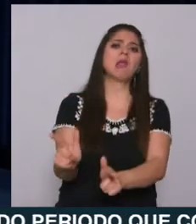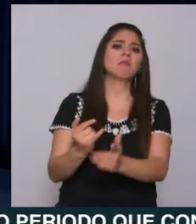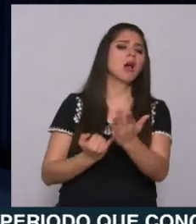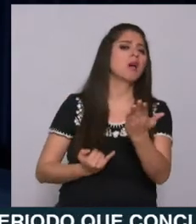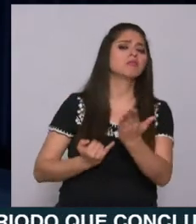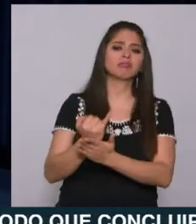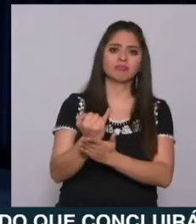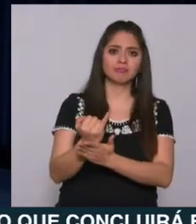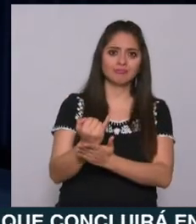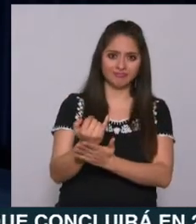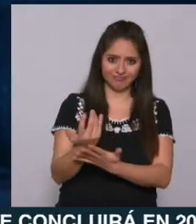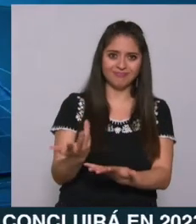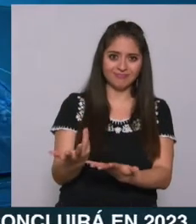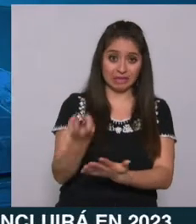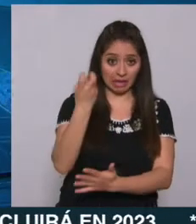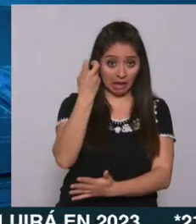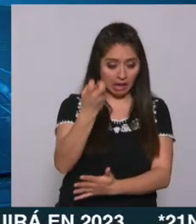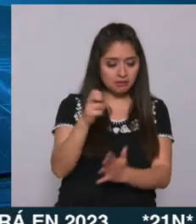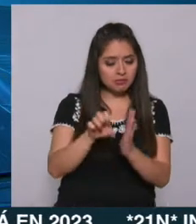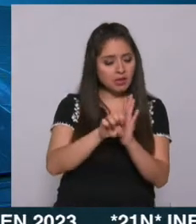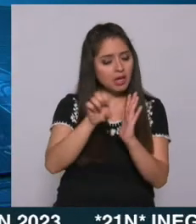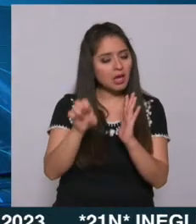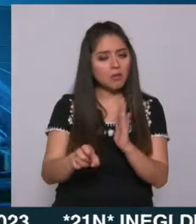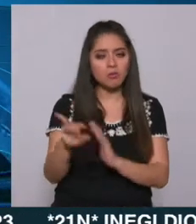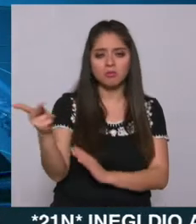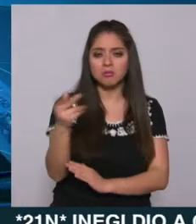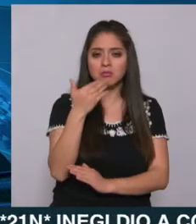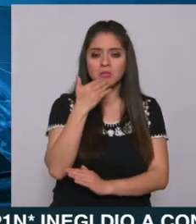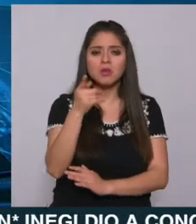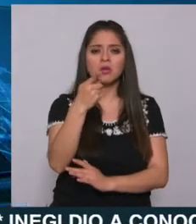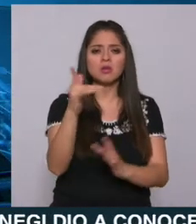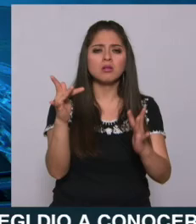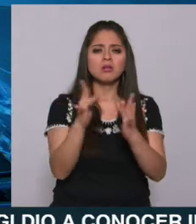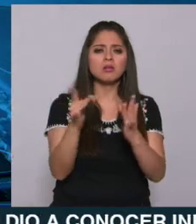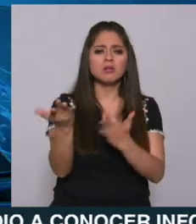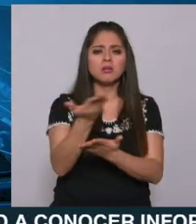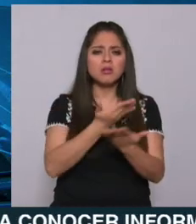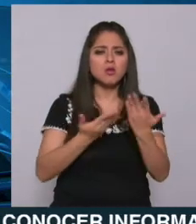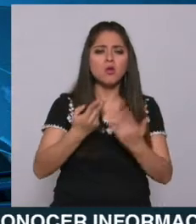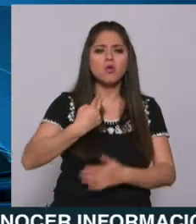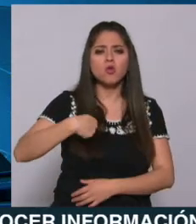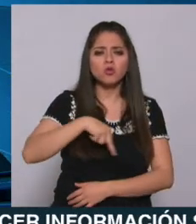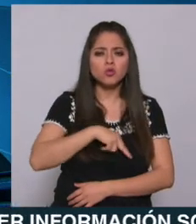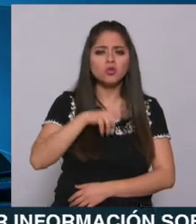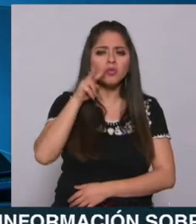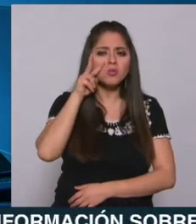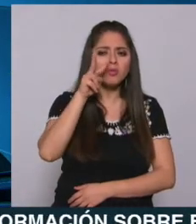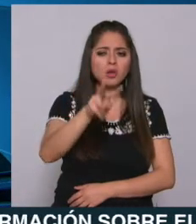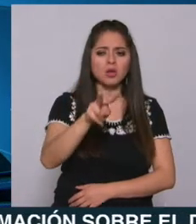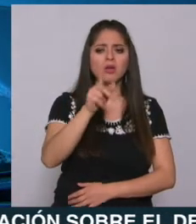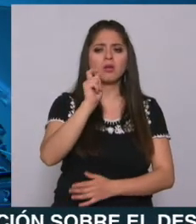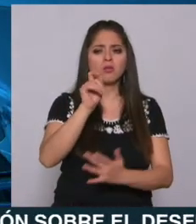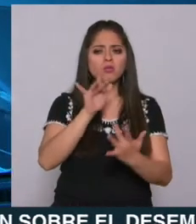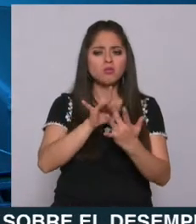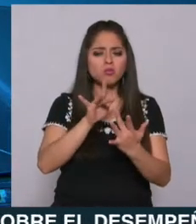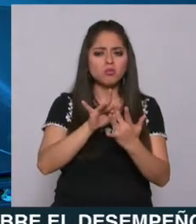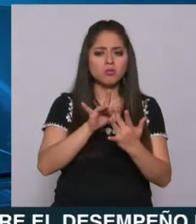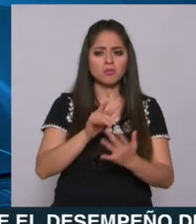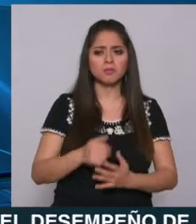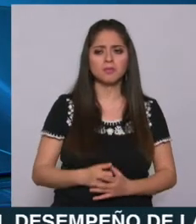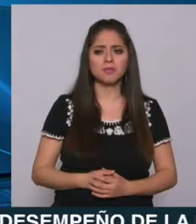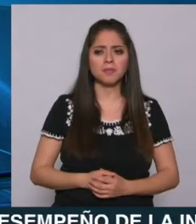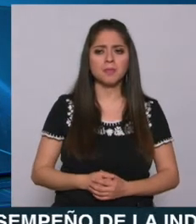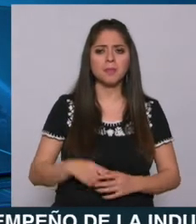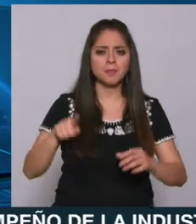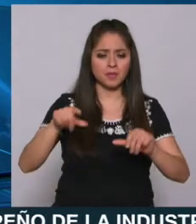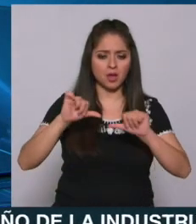un ejemplo, Fernanda, Manuel. Sus redes sociales rápidamente para que nosotros podamos seguirlos en las redes sociales de